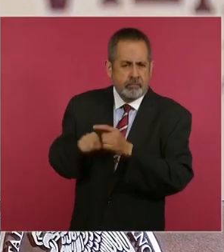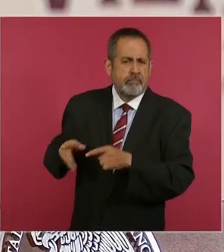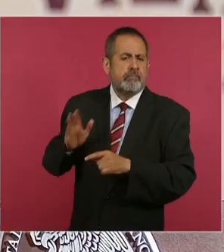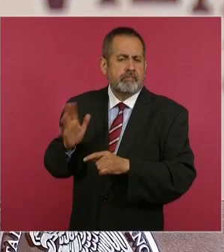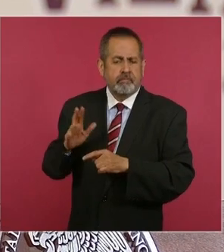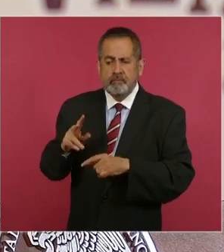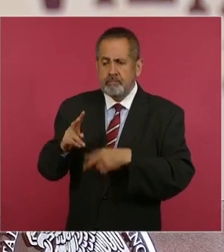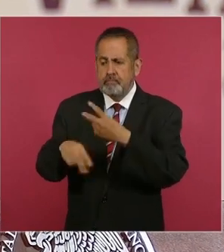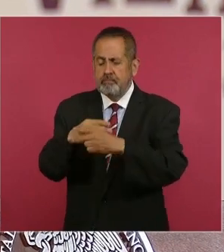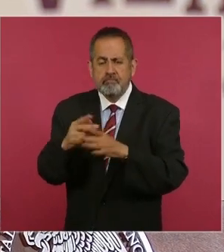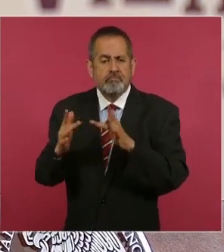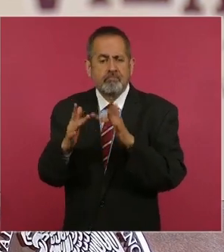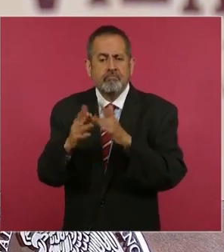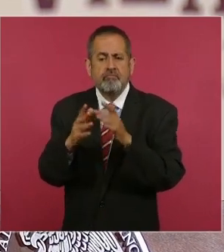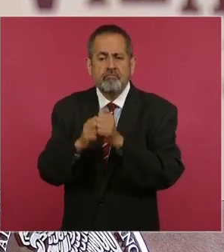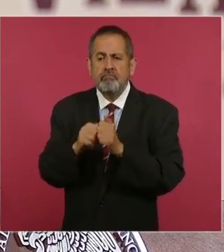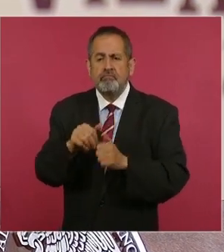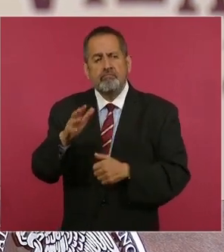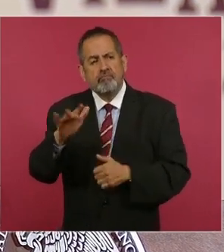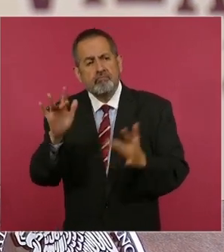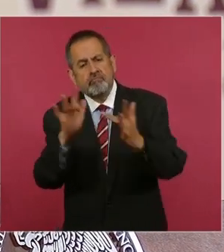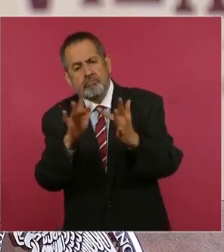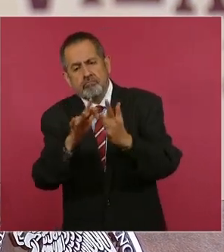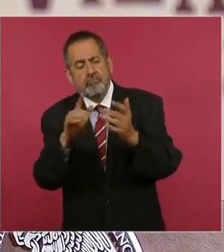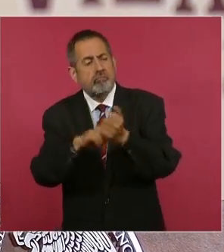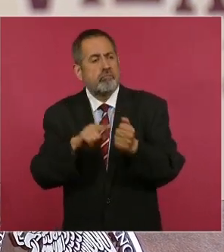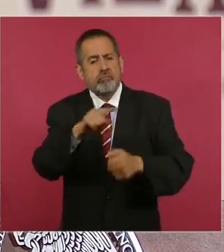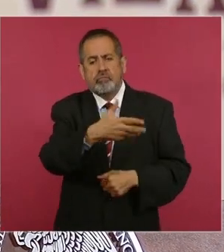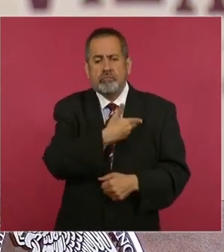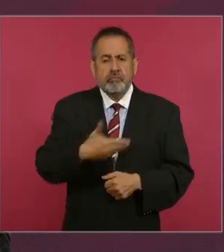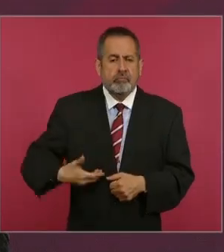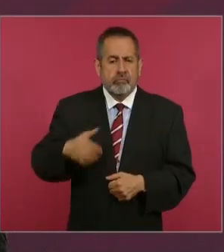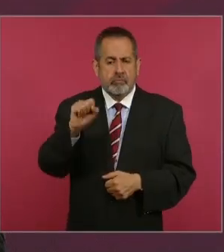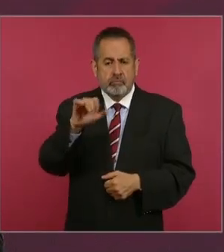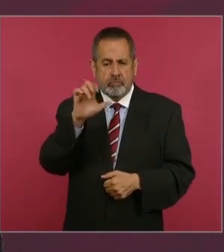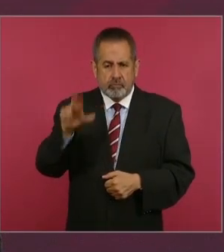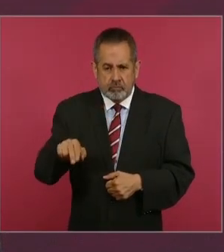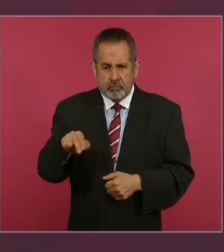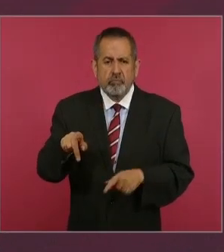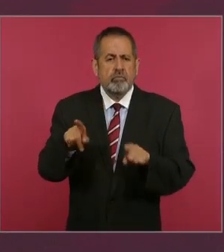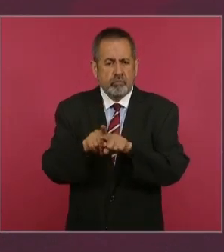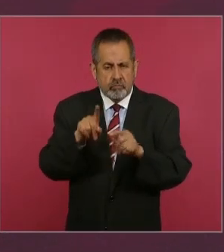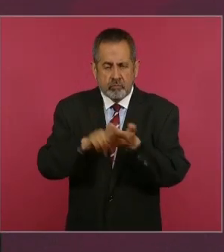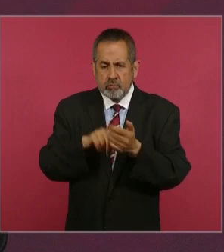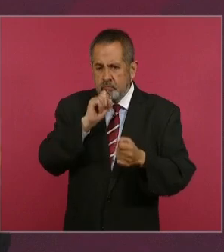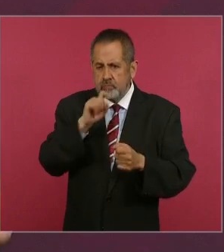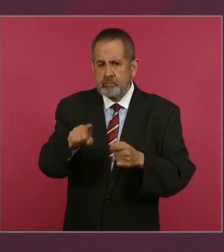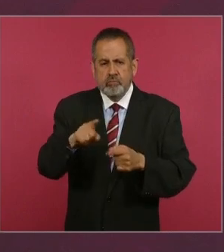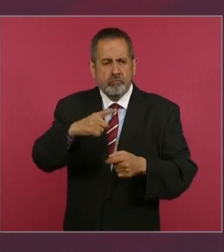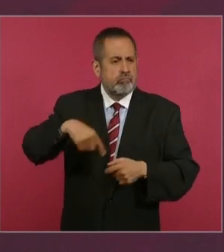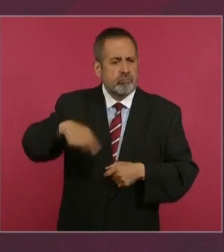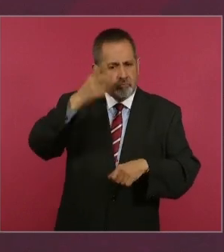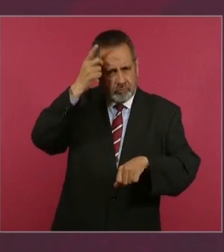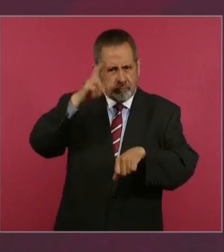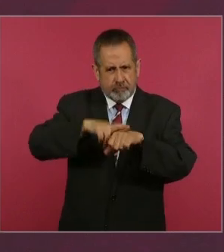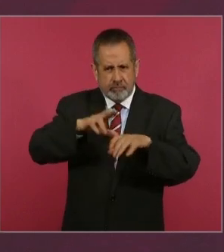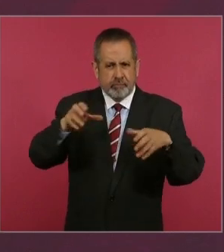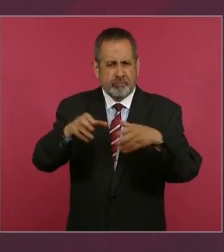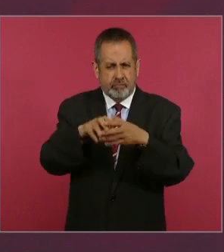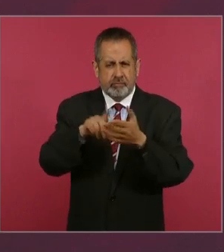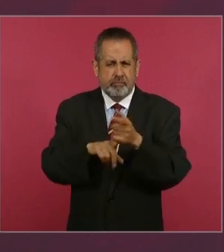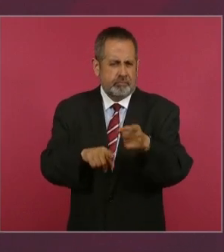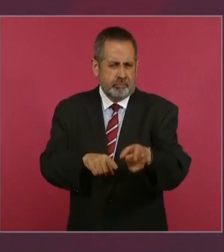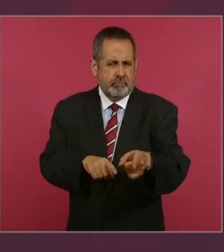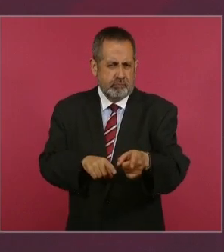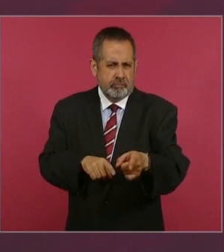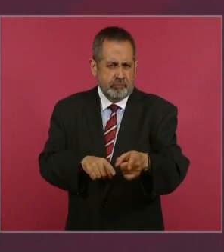a buscar a la presidenta de la corte y a los eh directivos